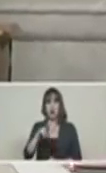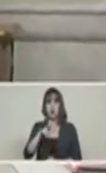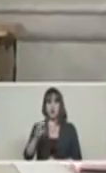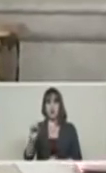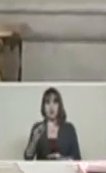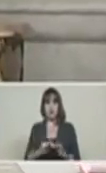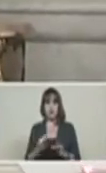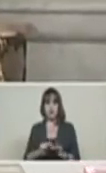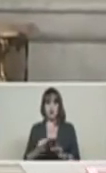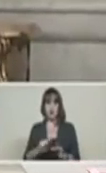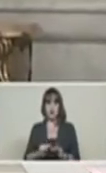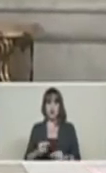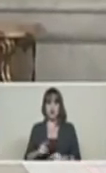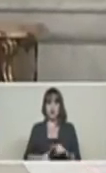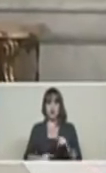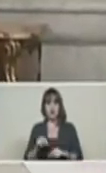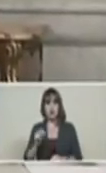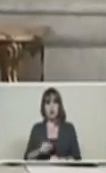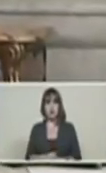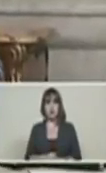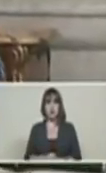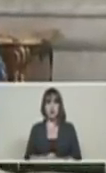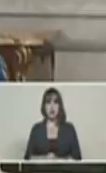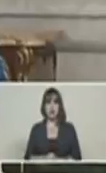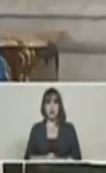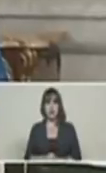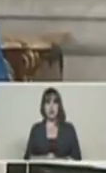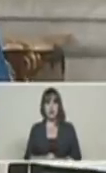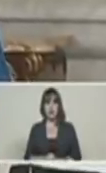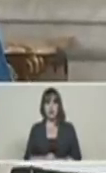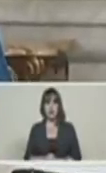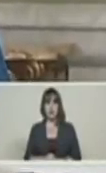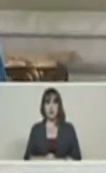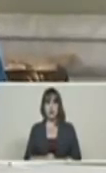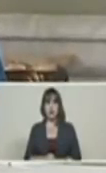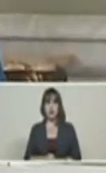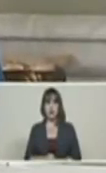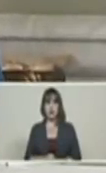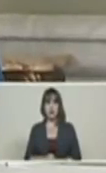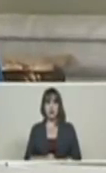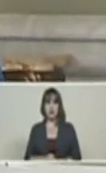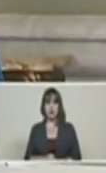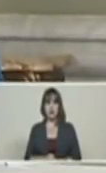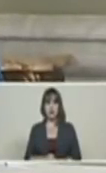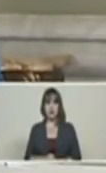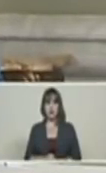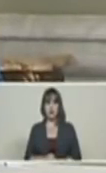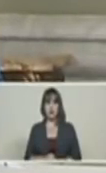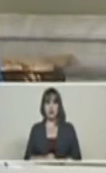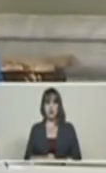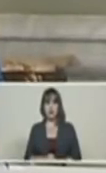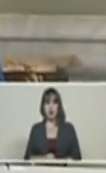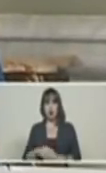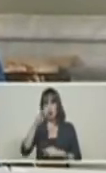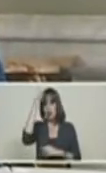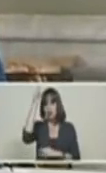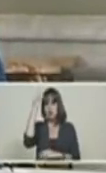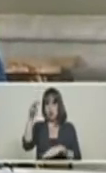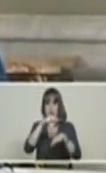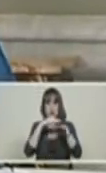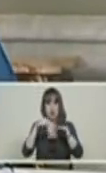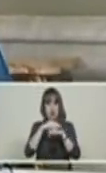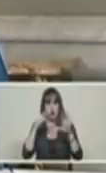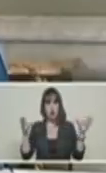jueves. Jueves 20 de septiembre, Consejo de Ministros en el equipo